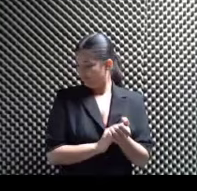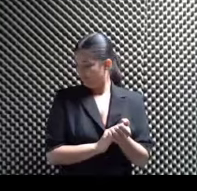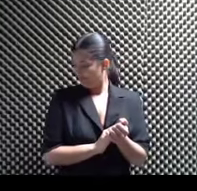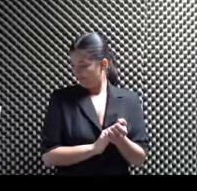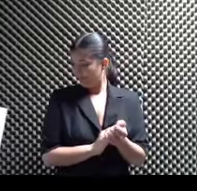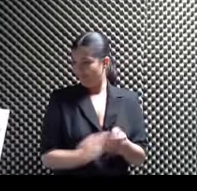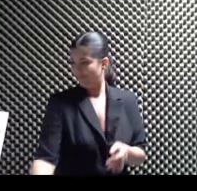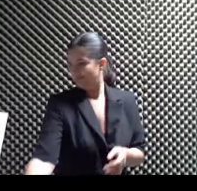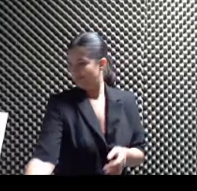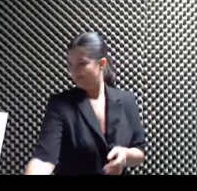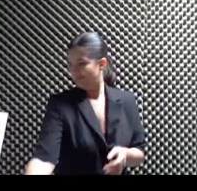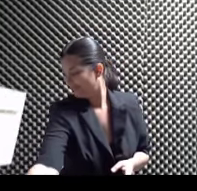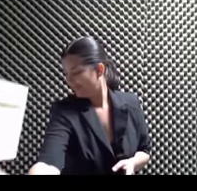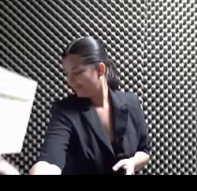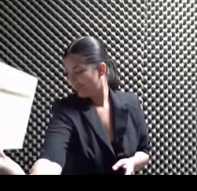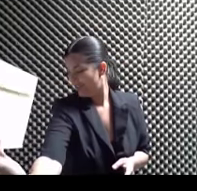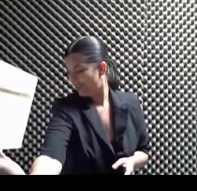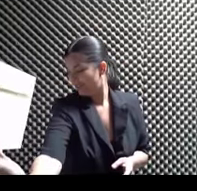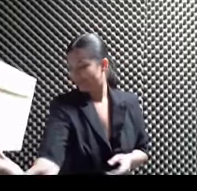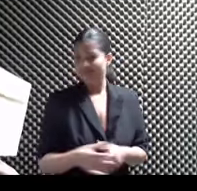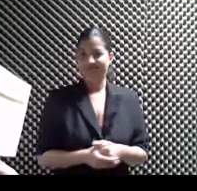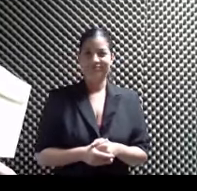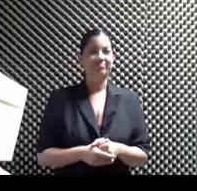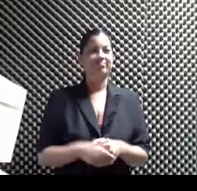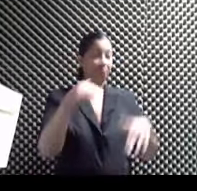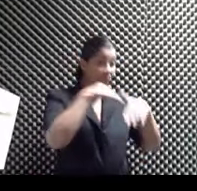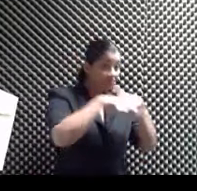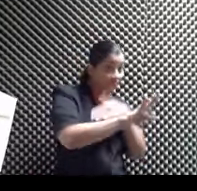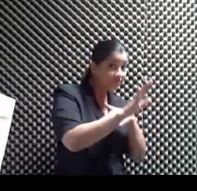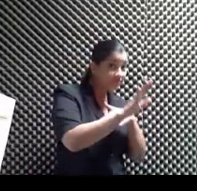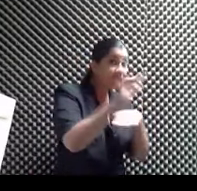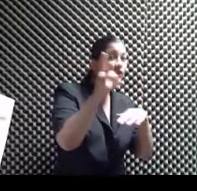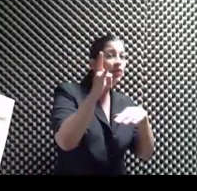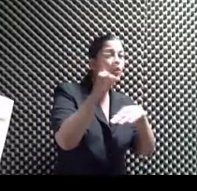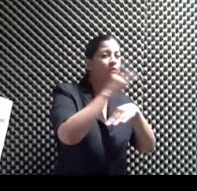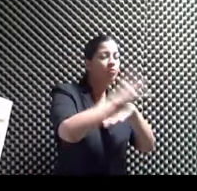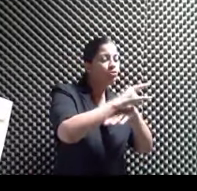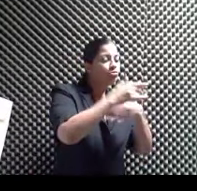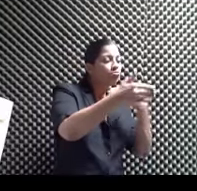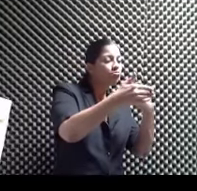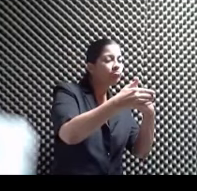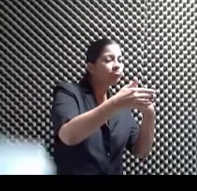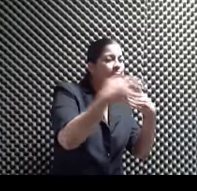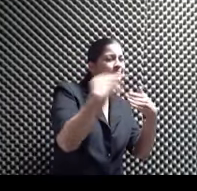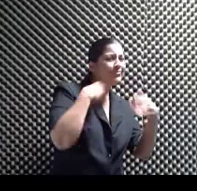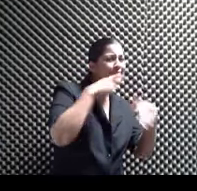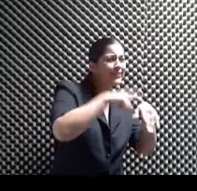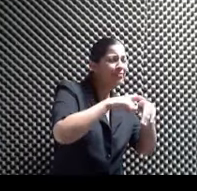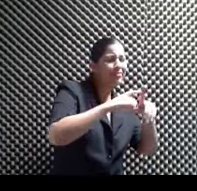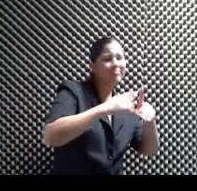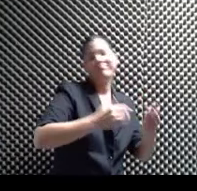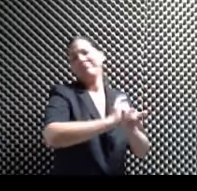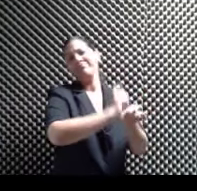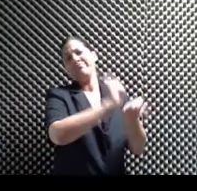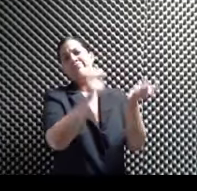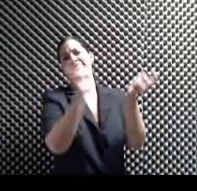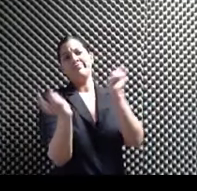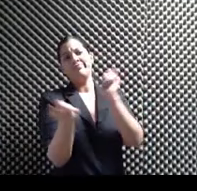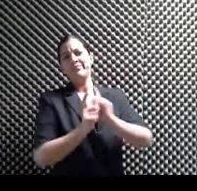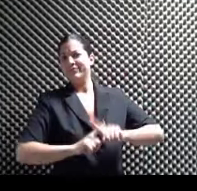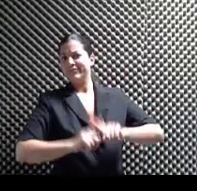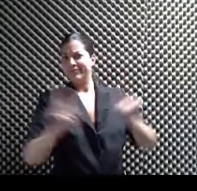bajaba Por la escalera Y entraba Cruzaba la pista Y entraba Al aeropuerto Ya estos tiempos Pasaron Y este Obviamente